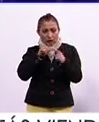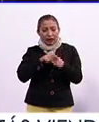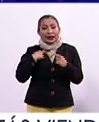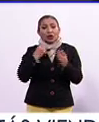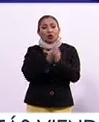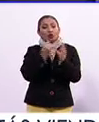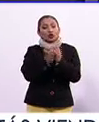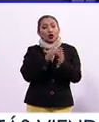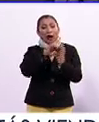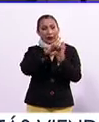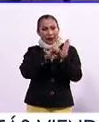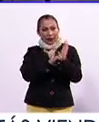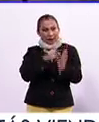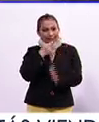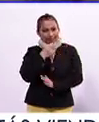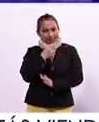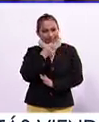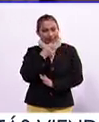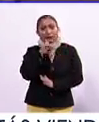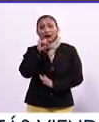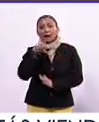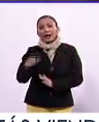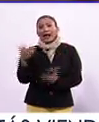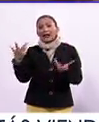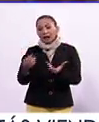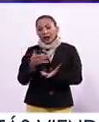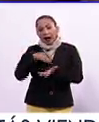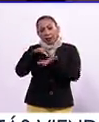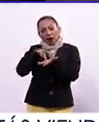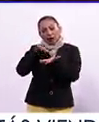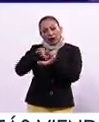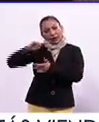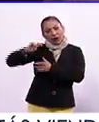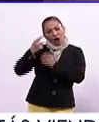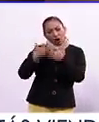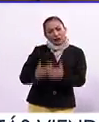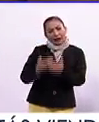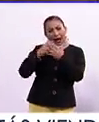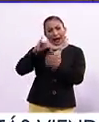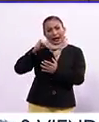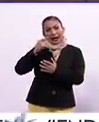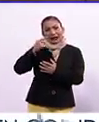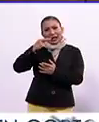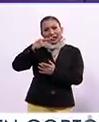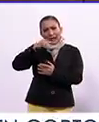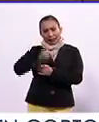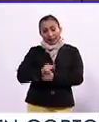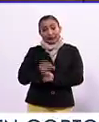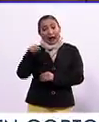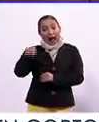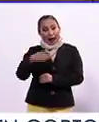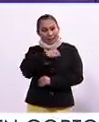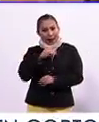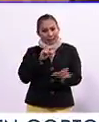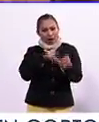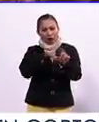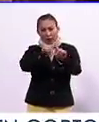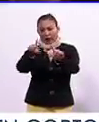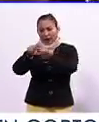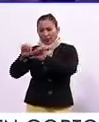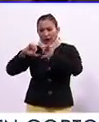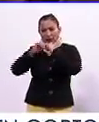y el curso de Ética Aplicada, además de lograr aportaciones tecnológicas en la ingeniería. Ha sido miembro de